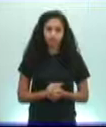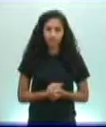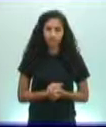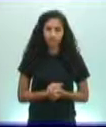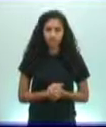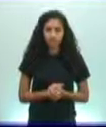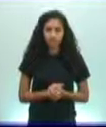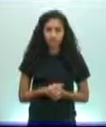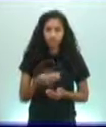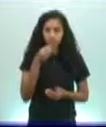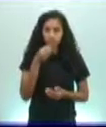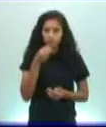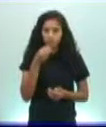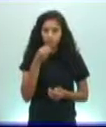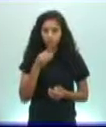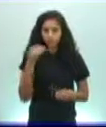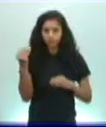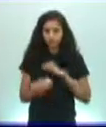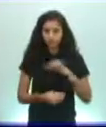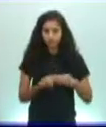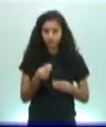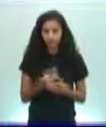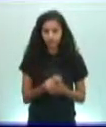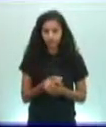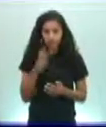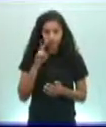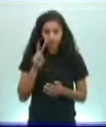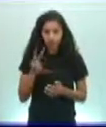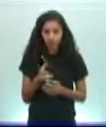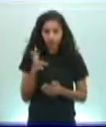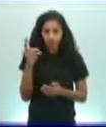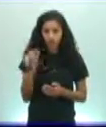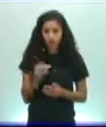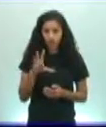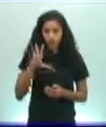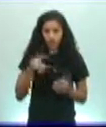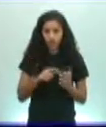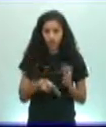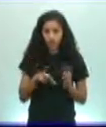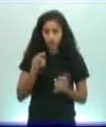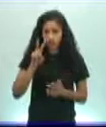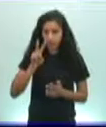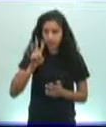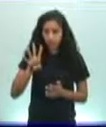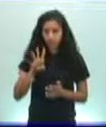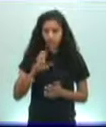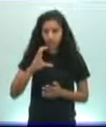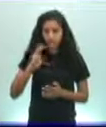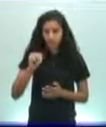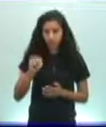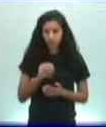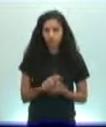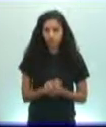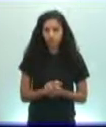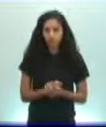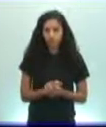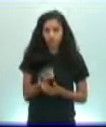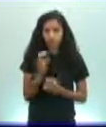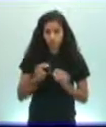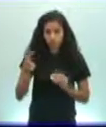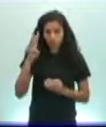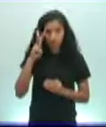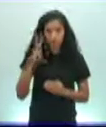Y así podemos sustituir que estaríamos buscando el valor de 5,24 centímetros al